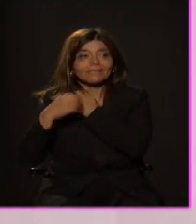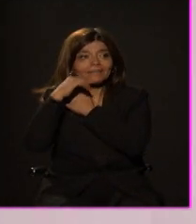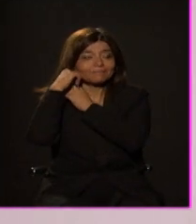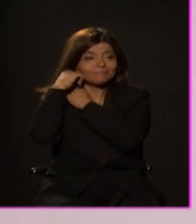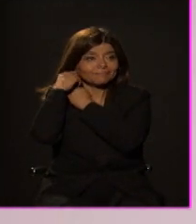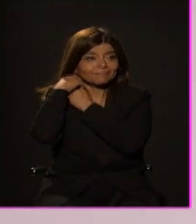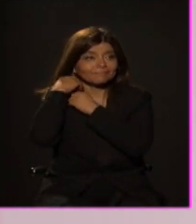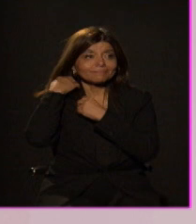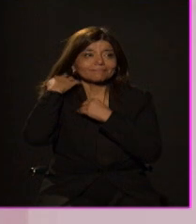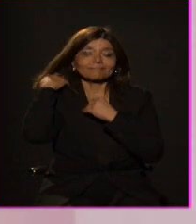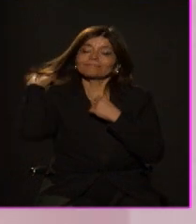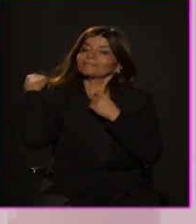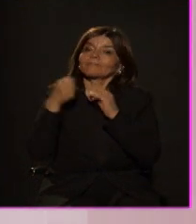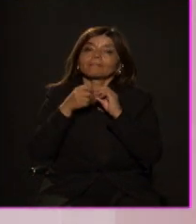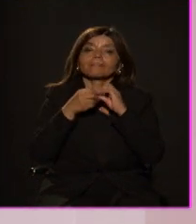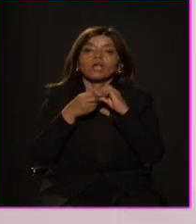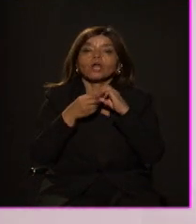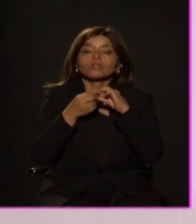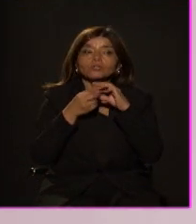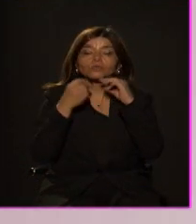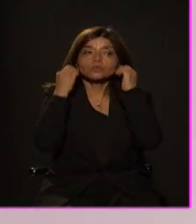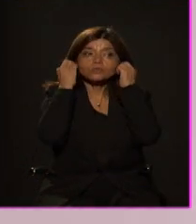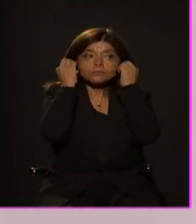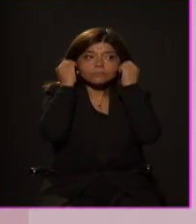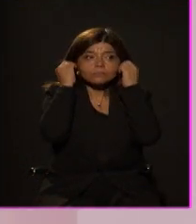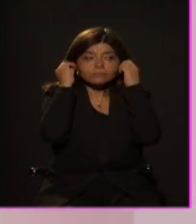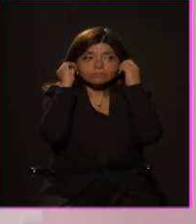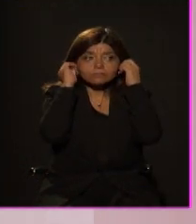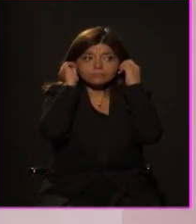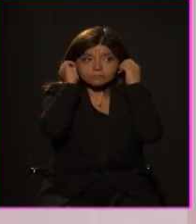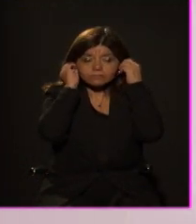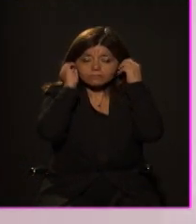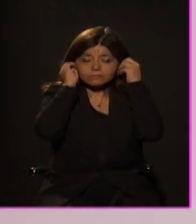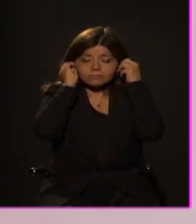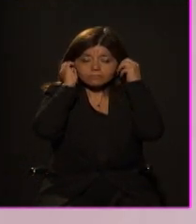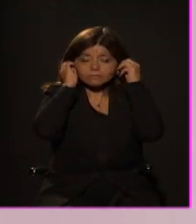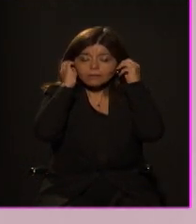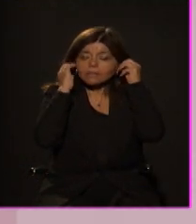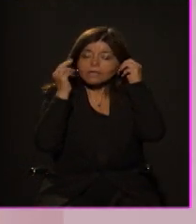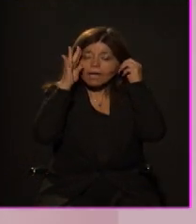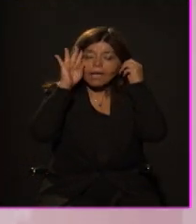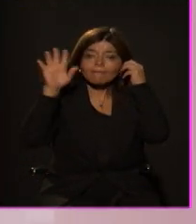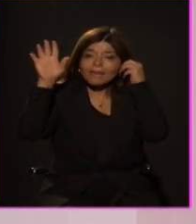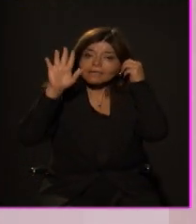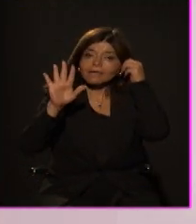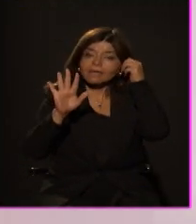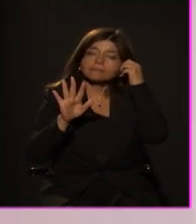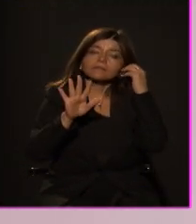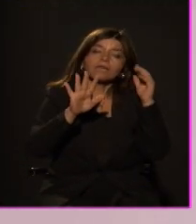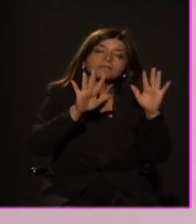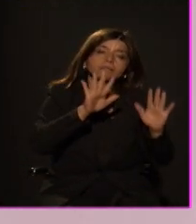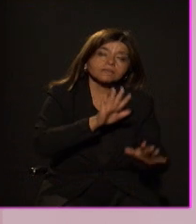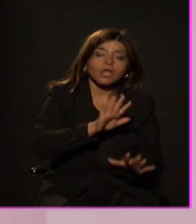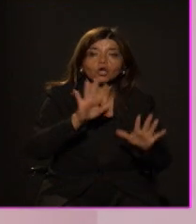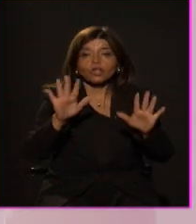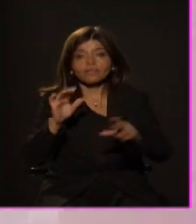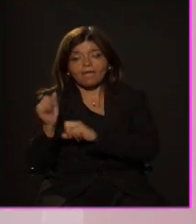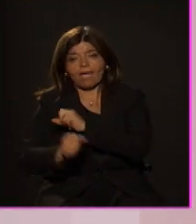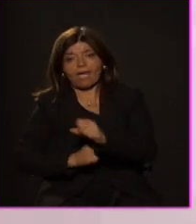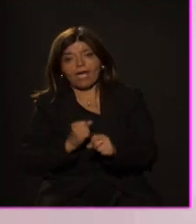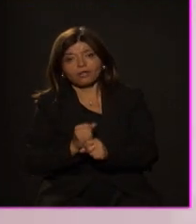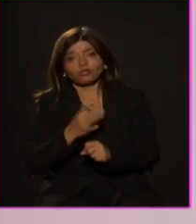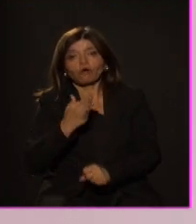Bueno, entonces, ¿cómo es la astronomía del futuro? Entonces quiero que se imaginen 5 o 10 años más. Va a cambiar, por